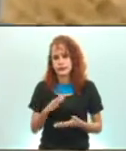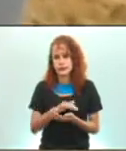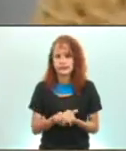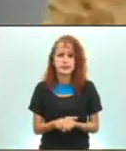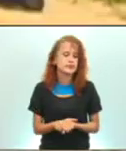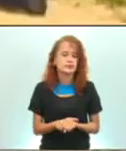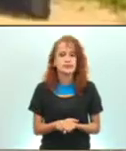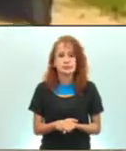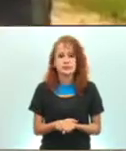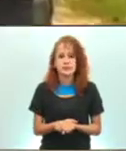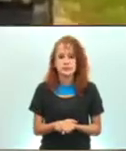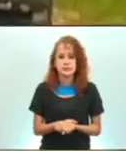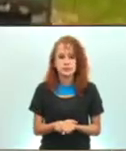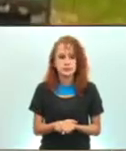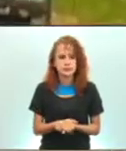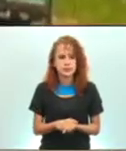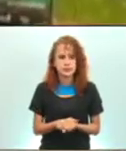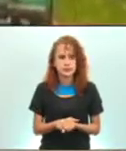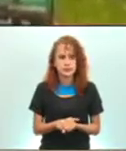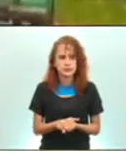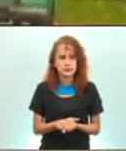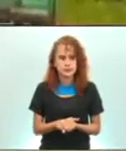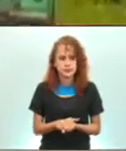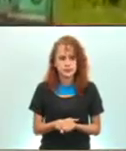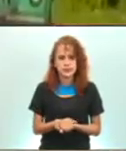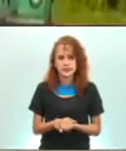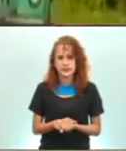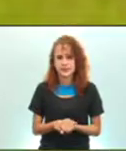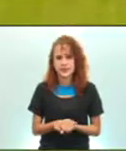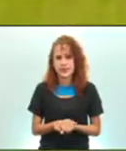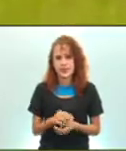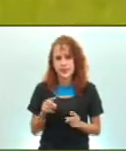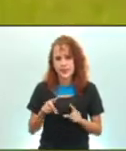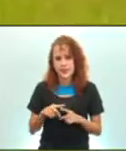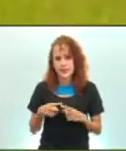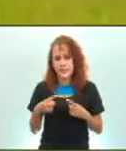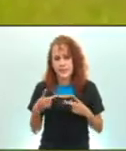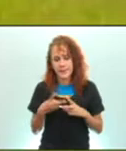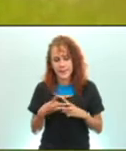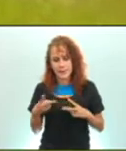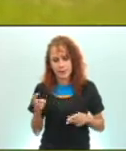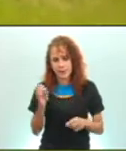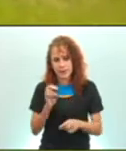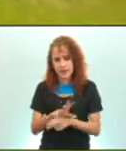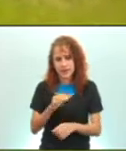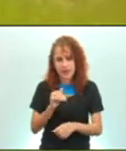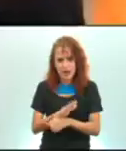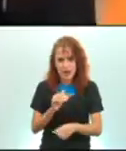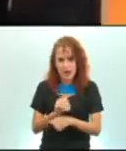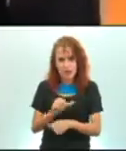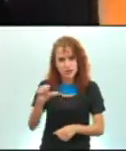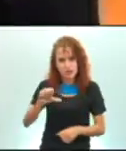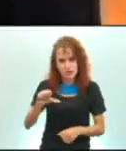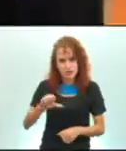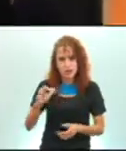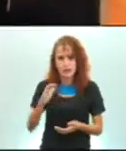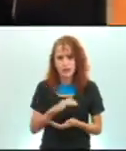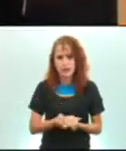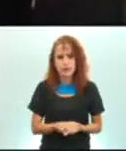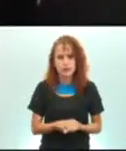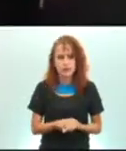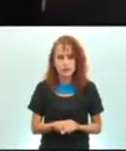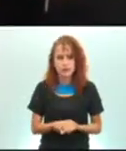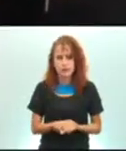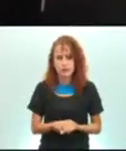alternativa de suministro de arena que no implique incrementar la vulnerabilidad de la zona costera y afectar un escenario de recreación